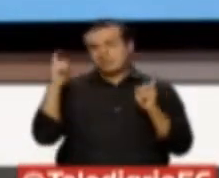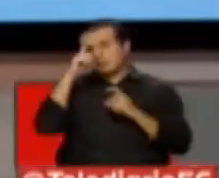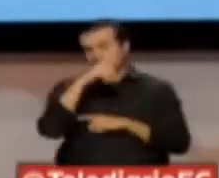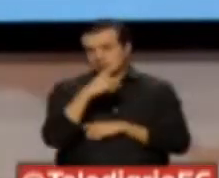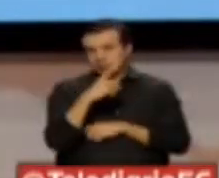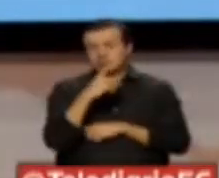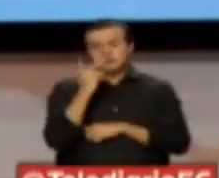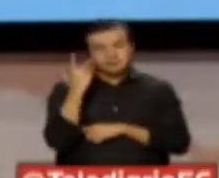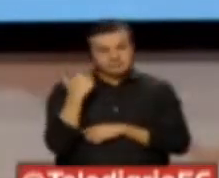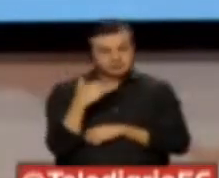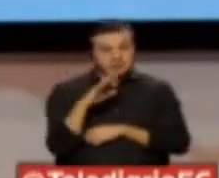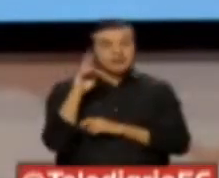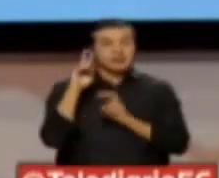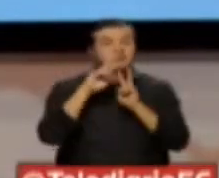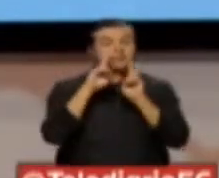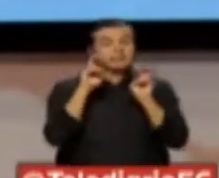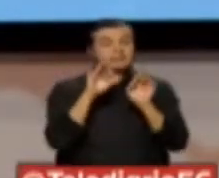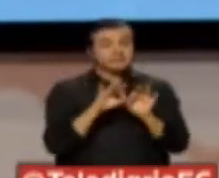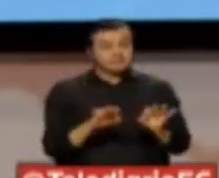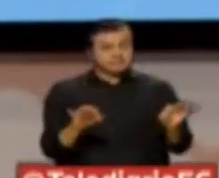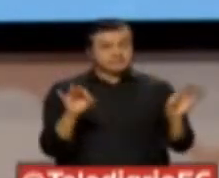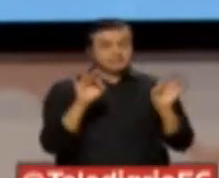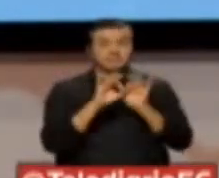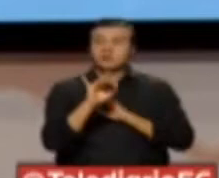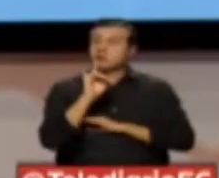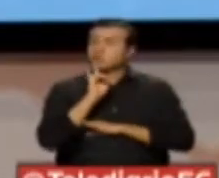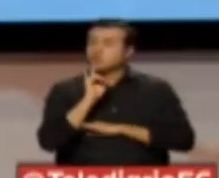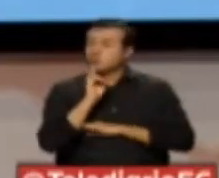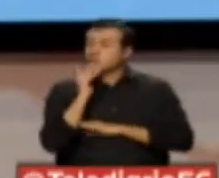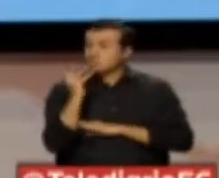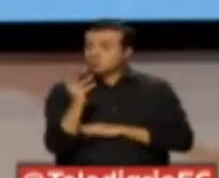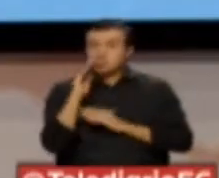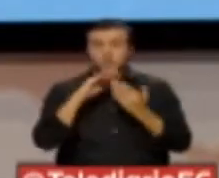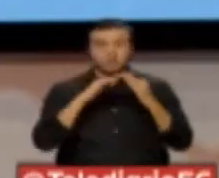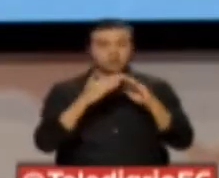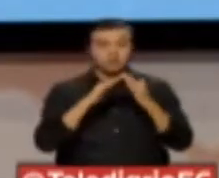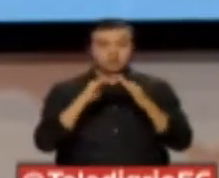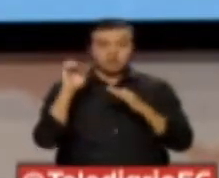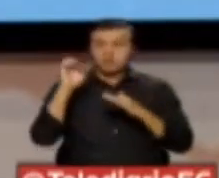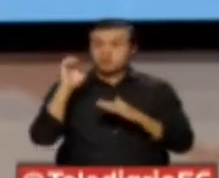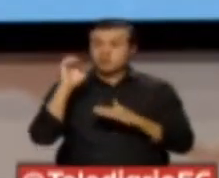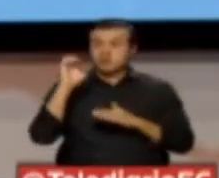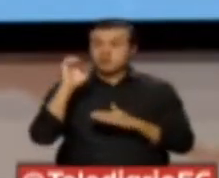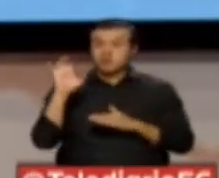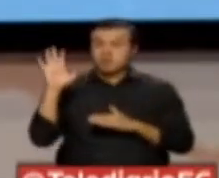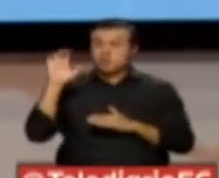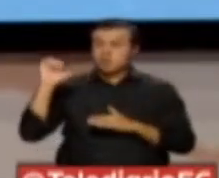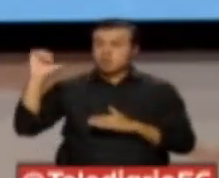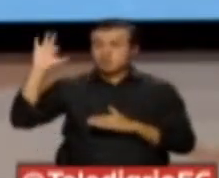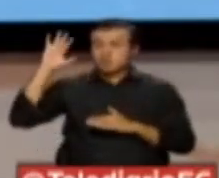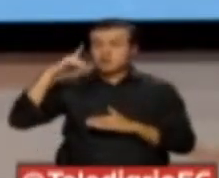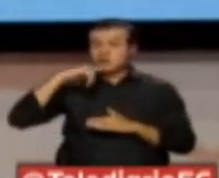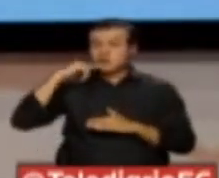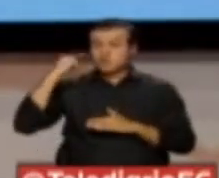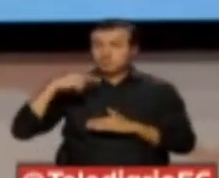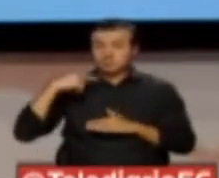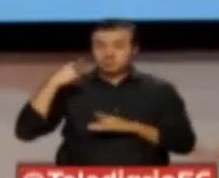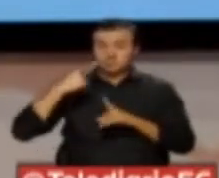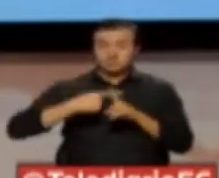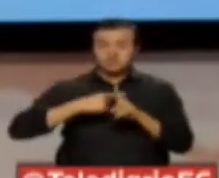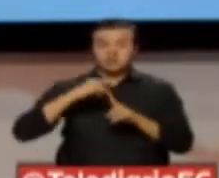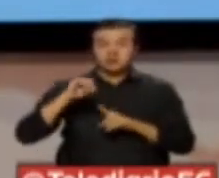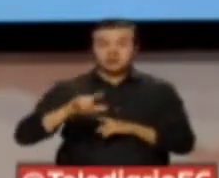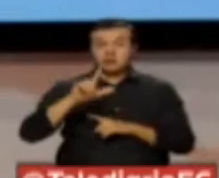tenemos temas muy importantes con los eeuu con la comunidad comunidad euroasiática liderado por rusia que viene en el mes